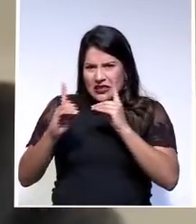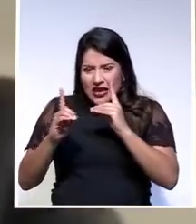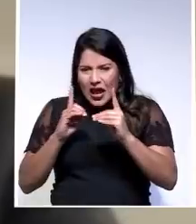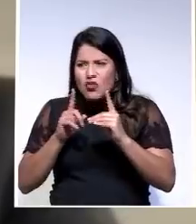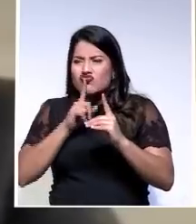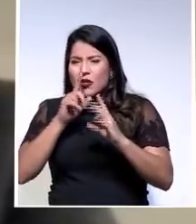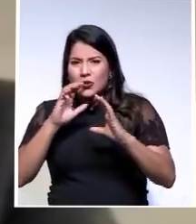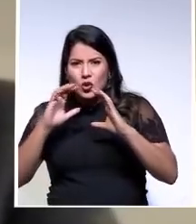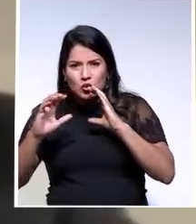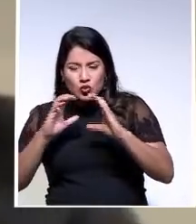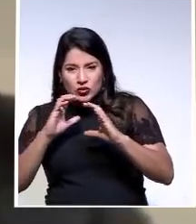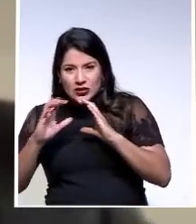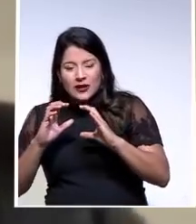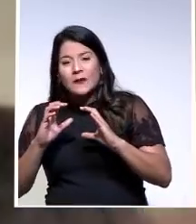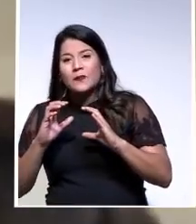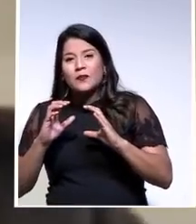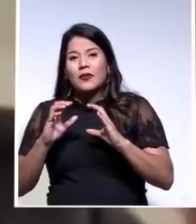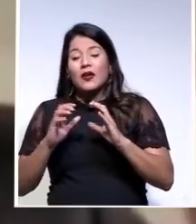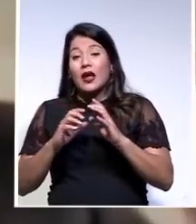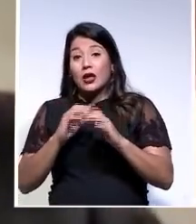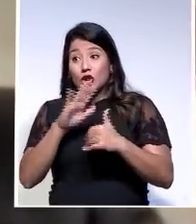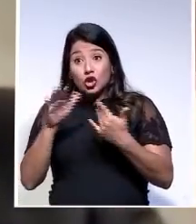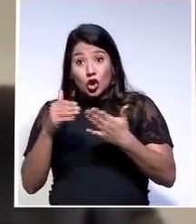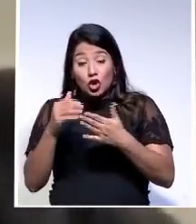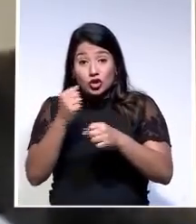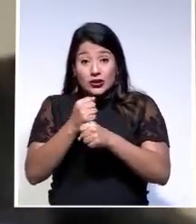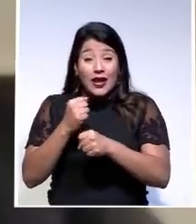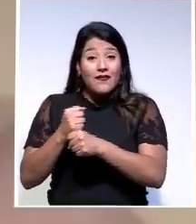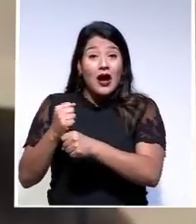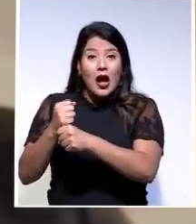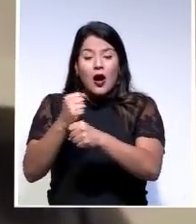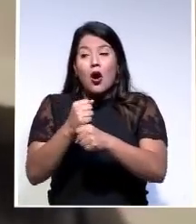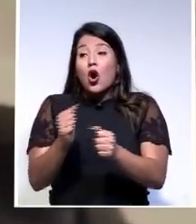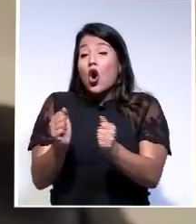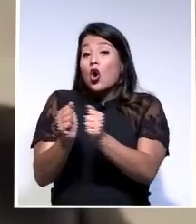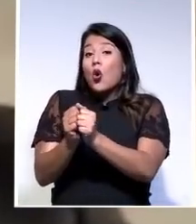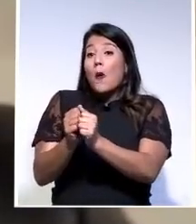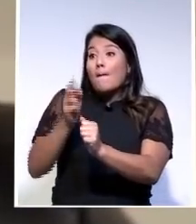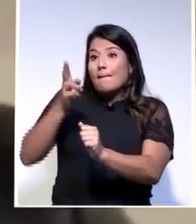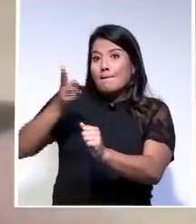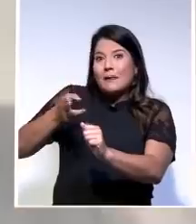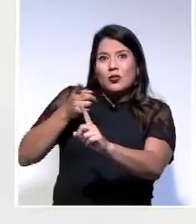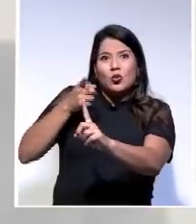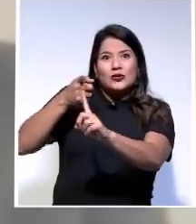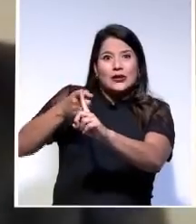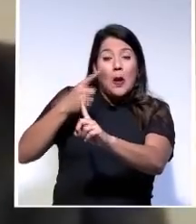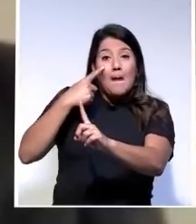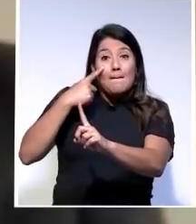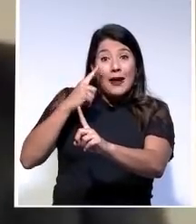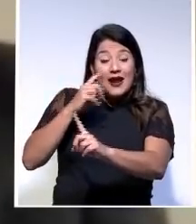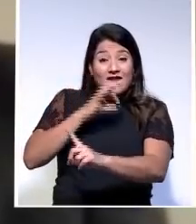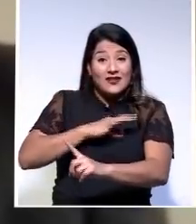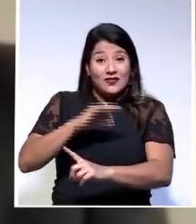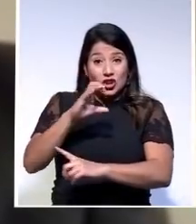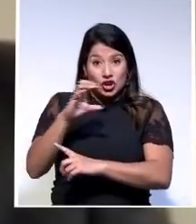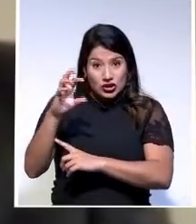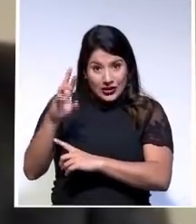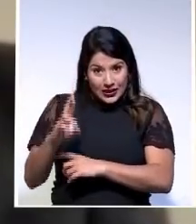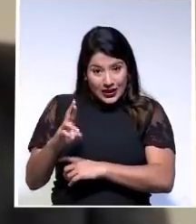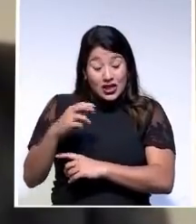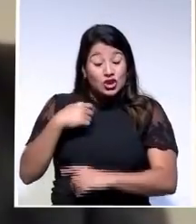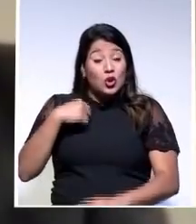donde ocurre lo que ocurrió en televisión digital, donde todos trabajábamos hacia un mismo lugar pensando en Costa Rica. Yo pienso que en este